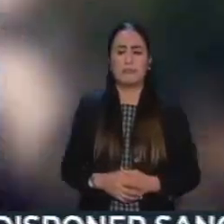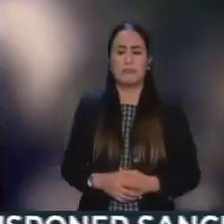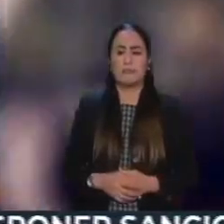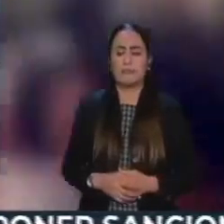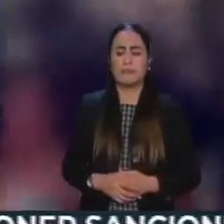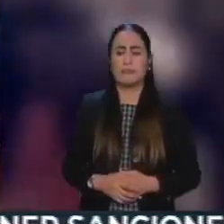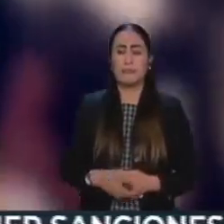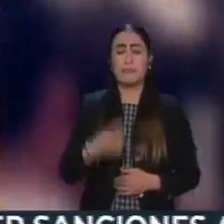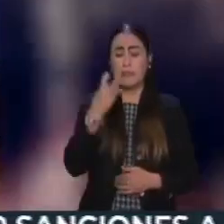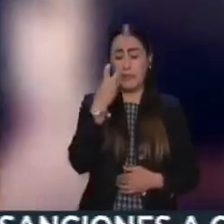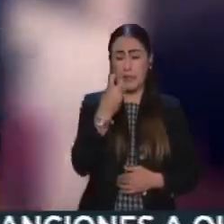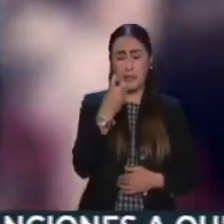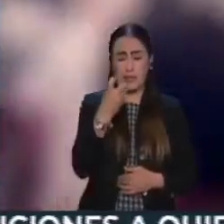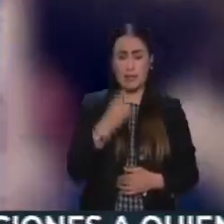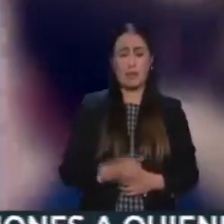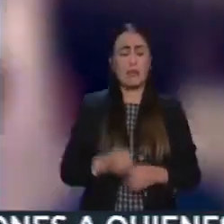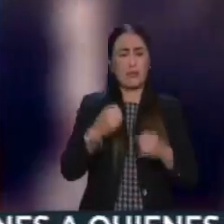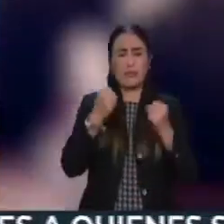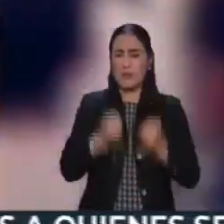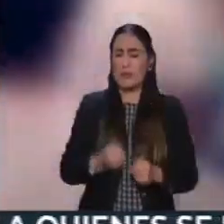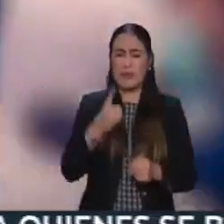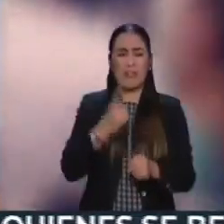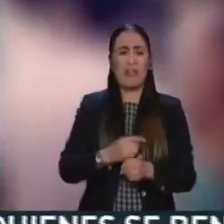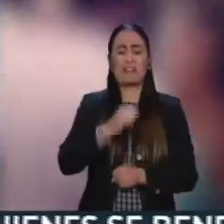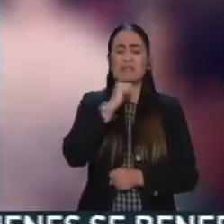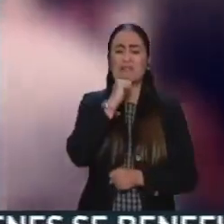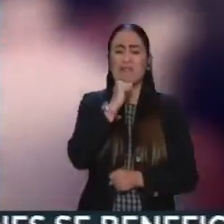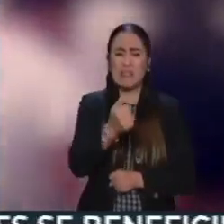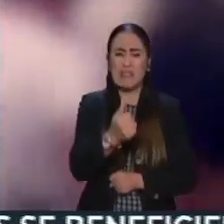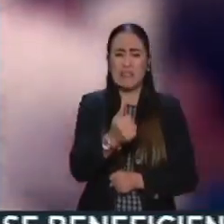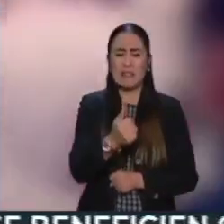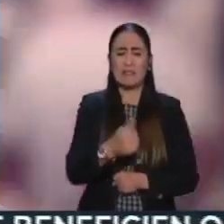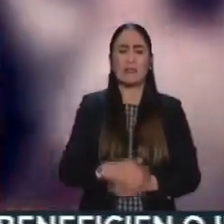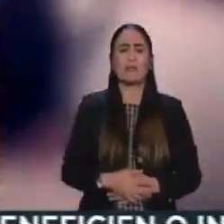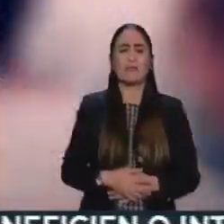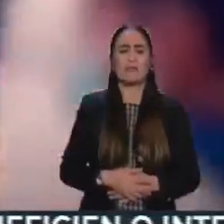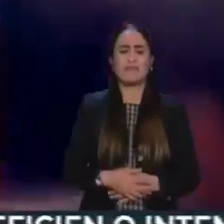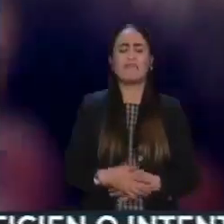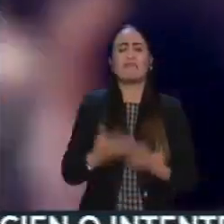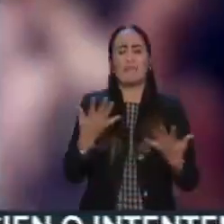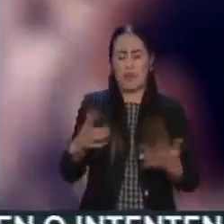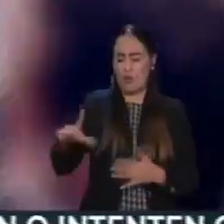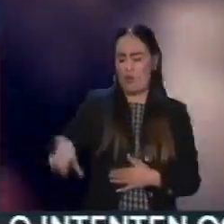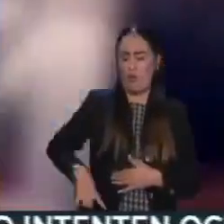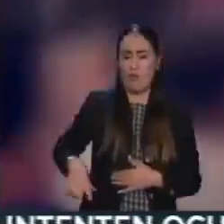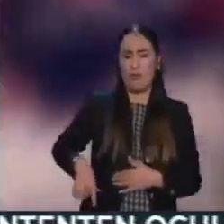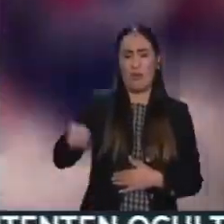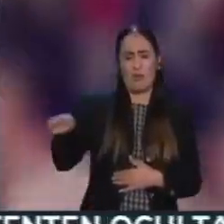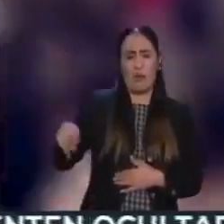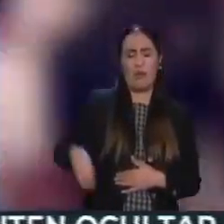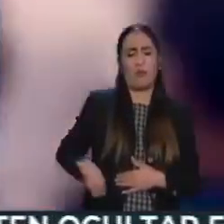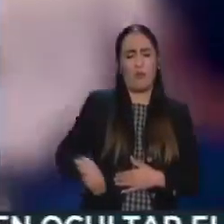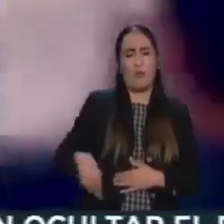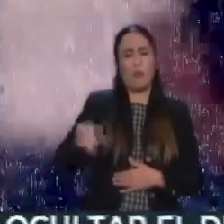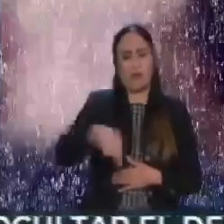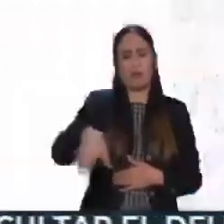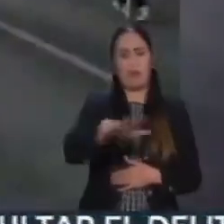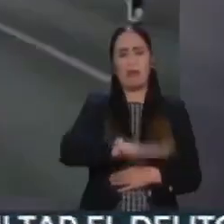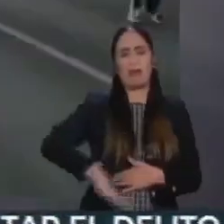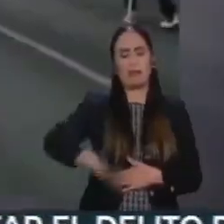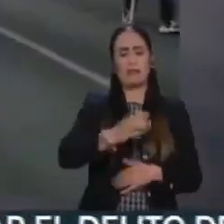Esto es lo que motiva la inseguridad propiciada obviamente por el gobierno en Jalisco. Vean